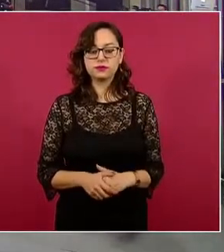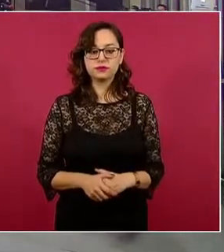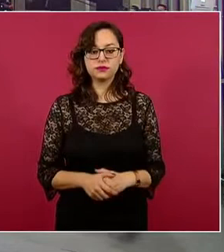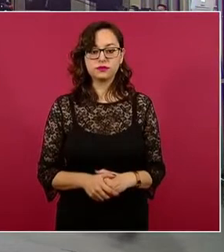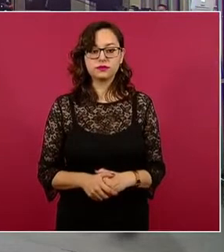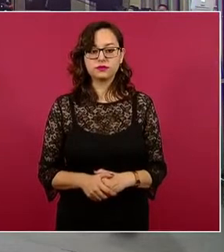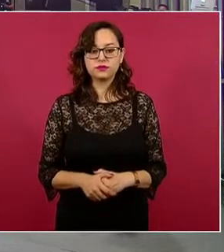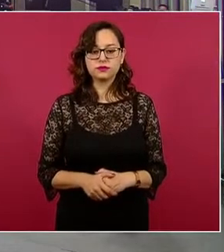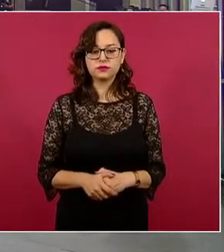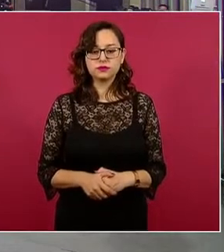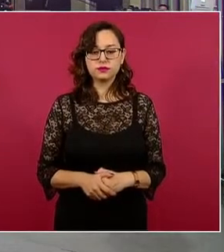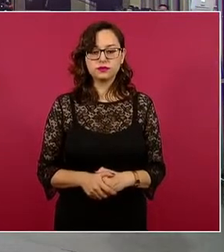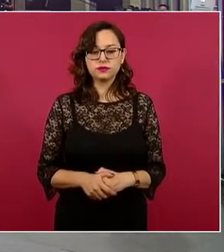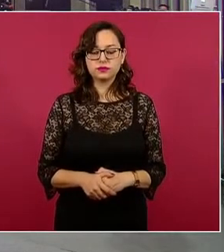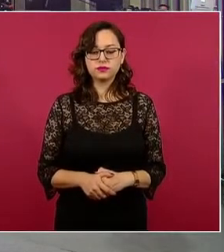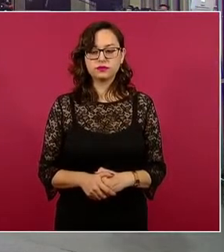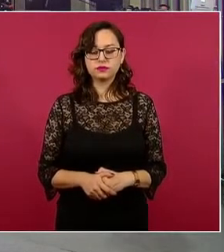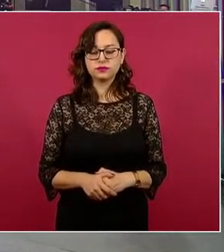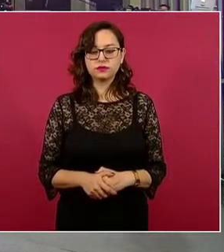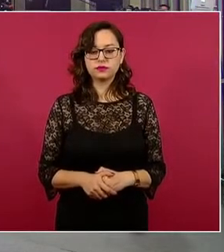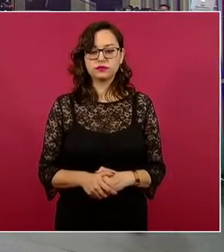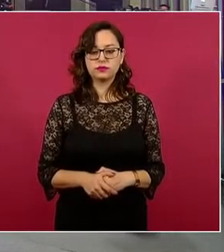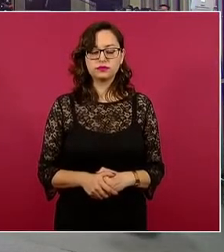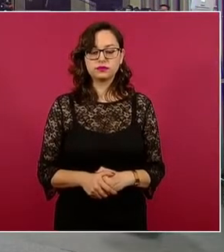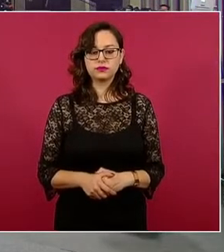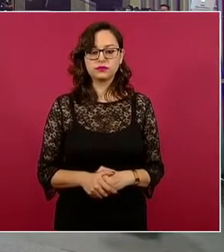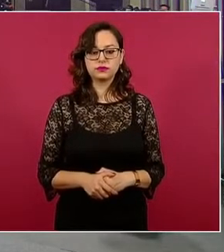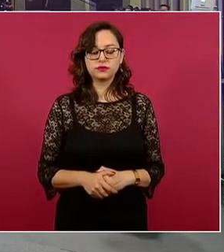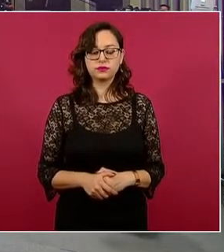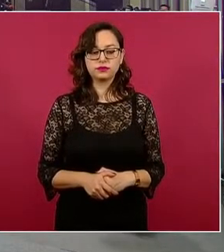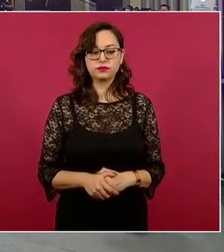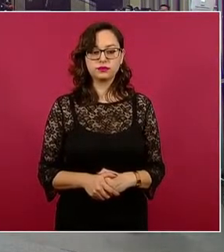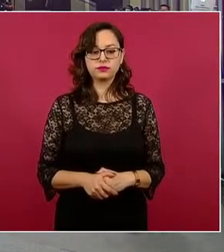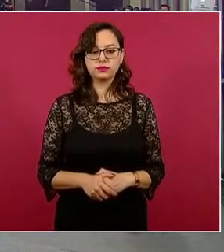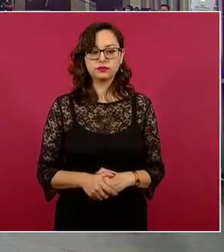No, la primera, esta,